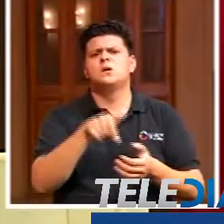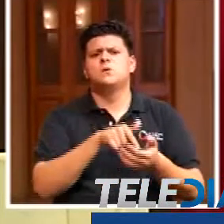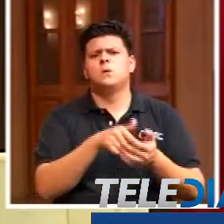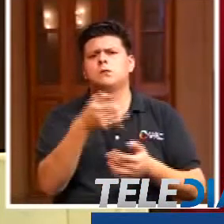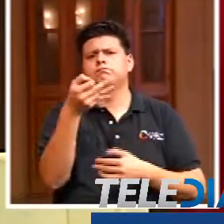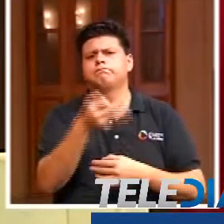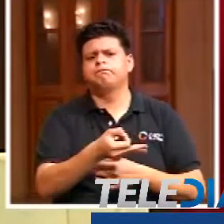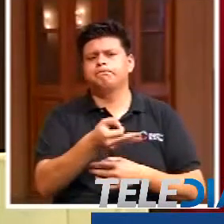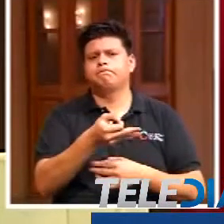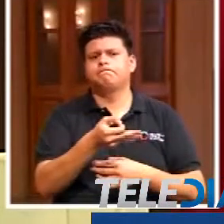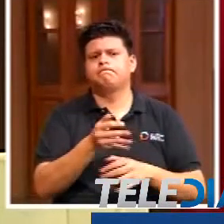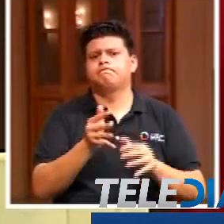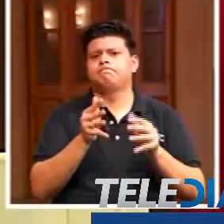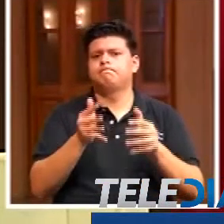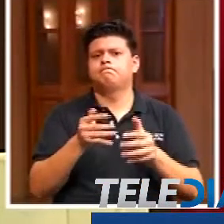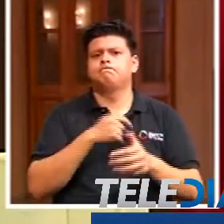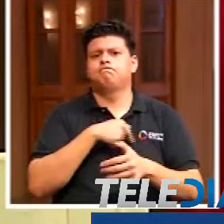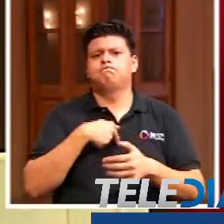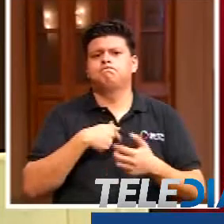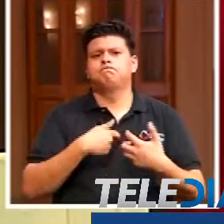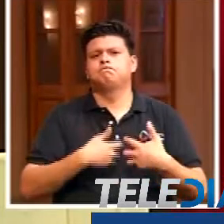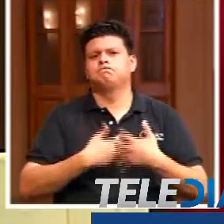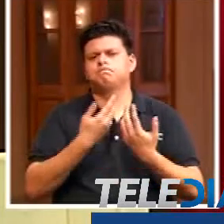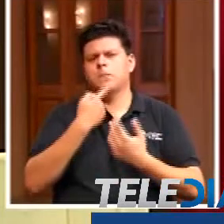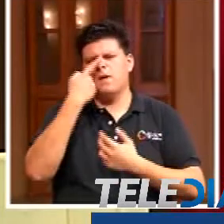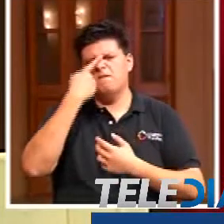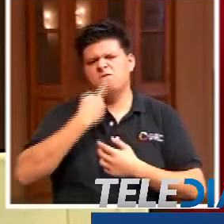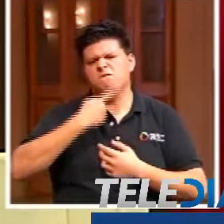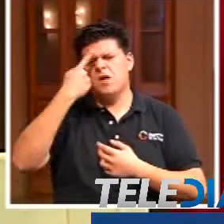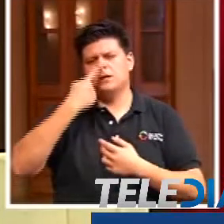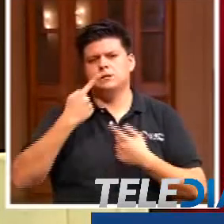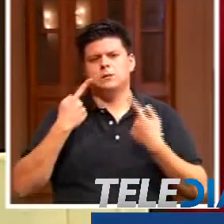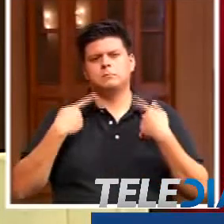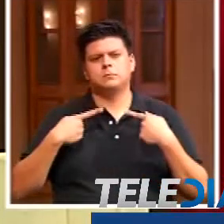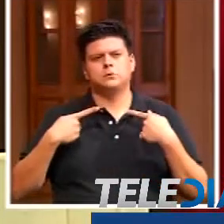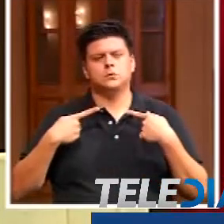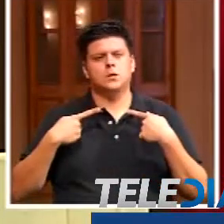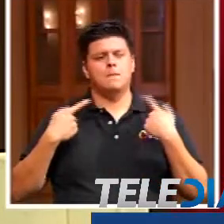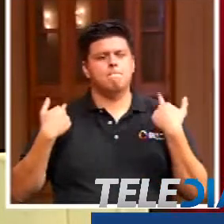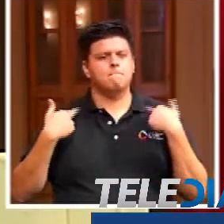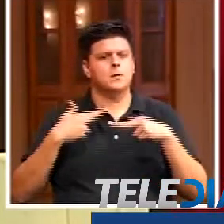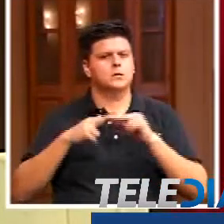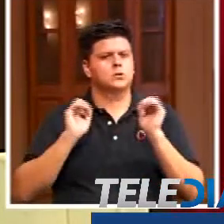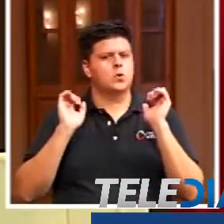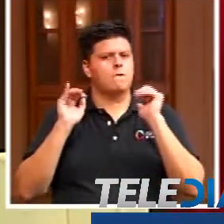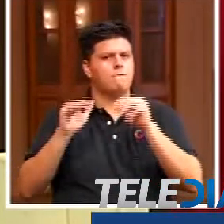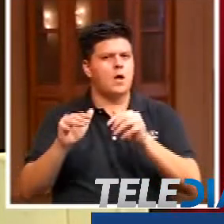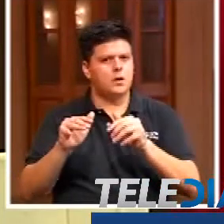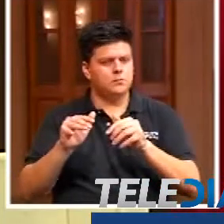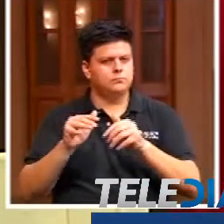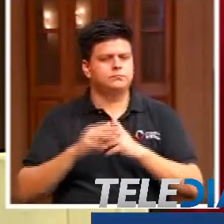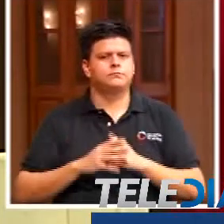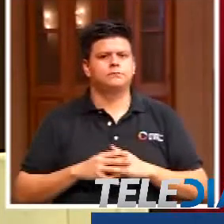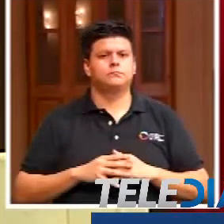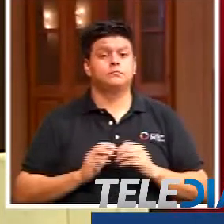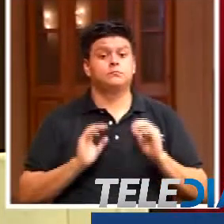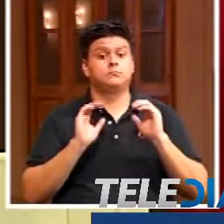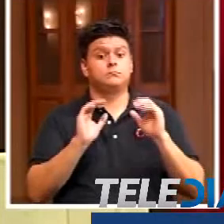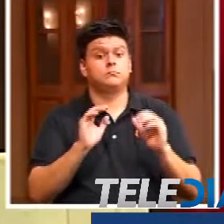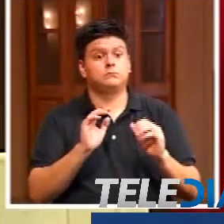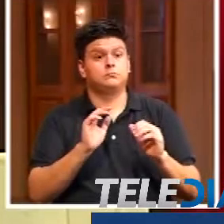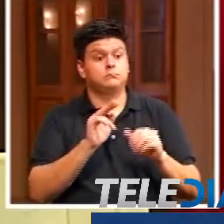estratégicos para facilitarles a los maestros el traslado,